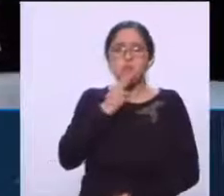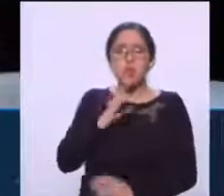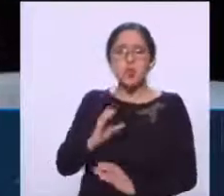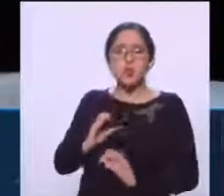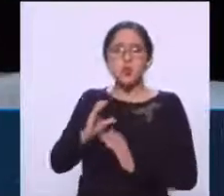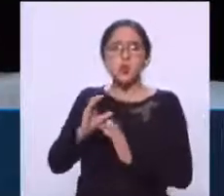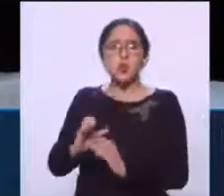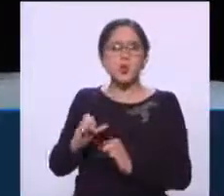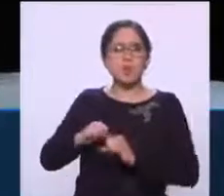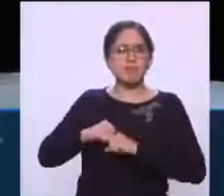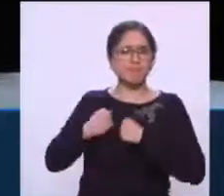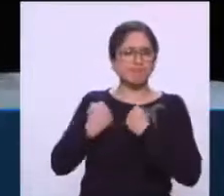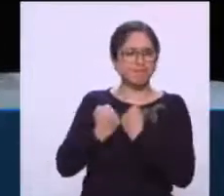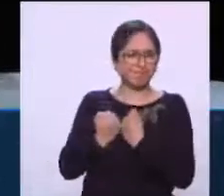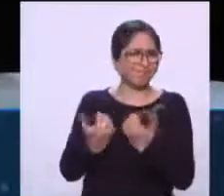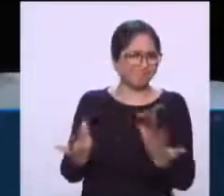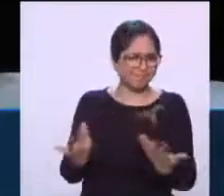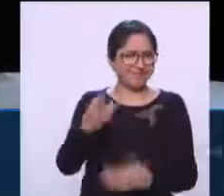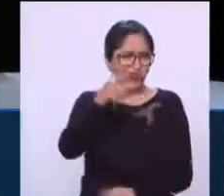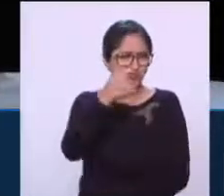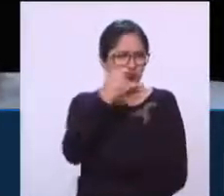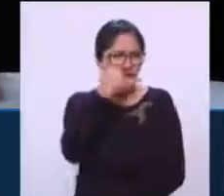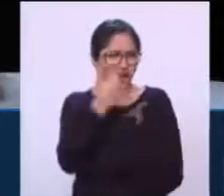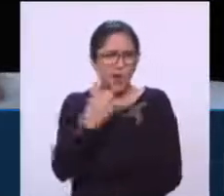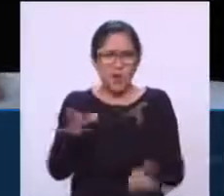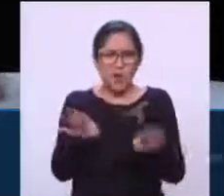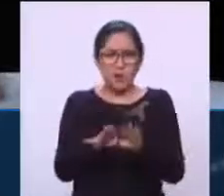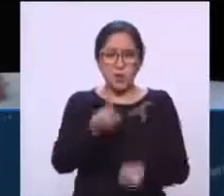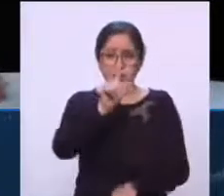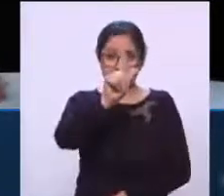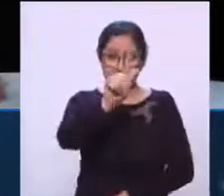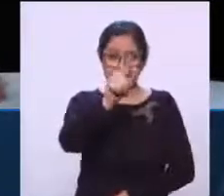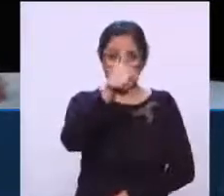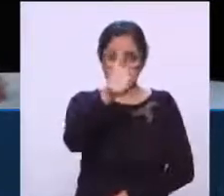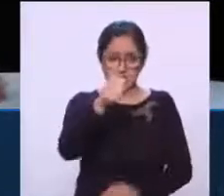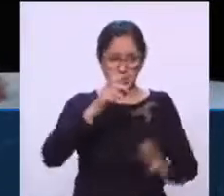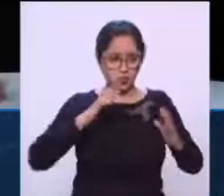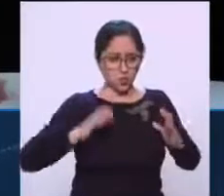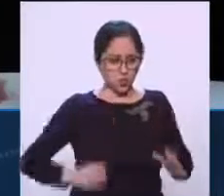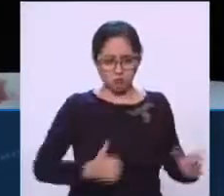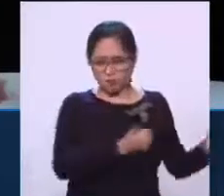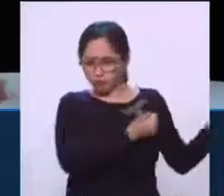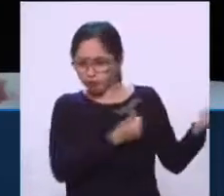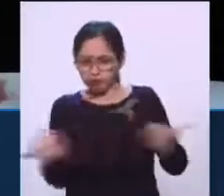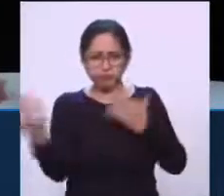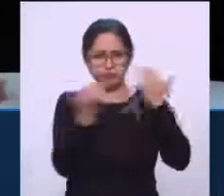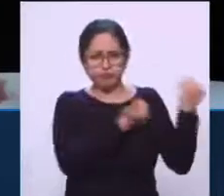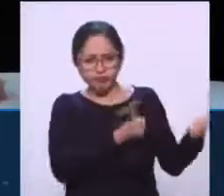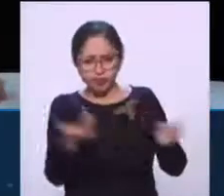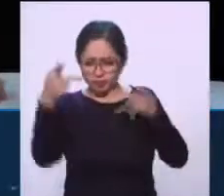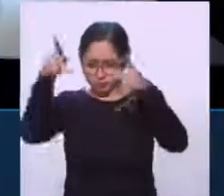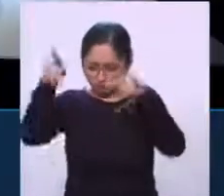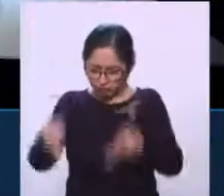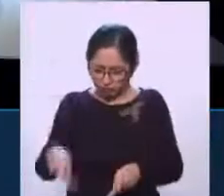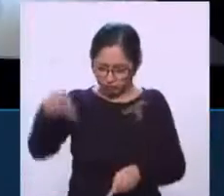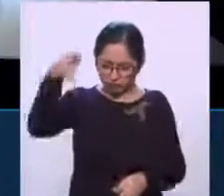criminales, porque ¿de qué manera trasladas tú 76 cuerpos de manera clandestina, los puedes